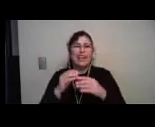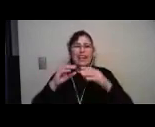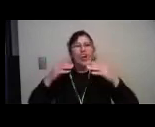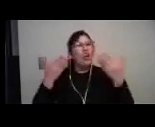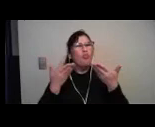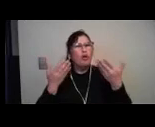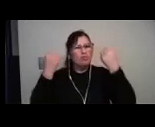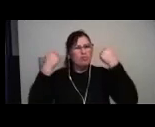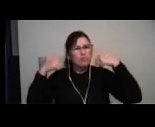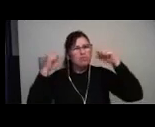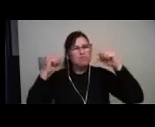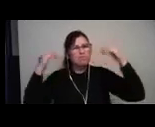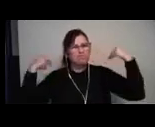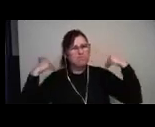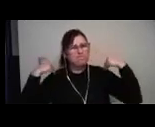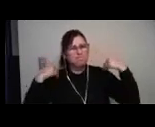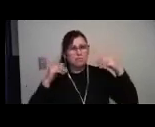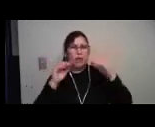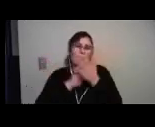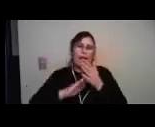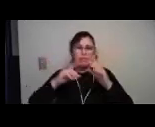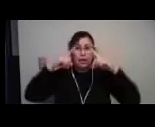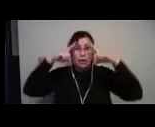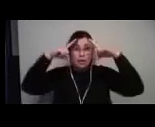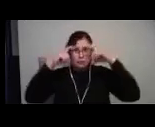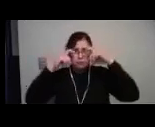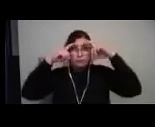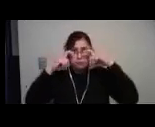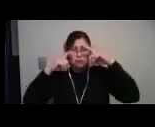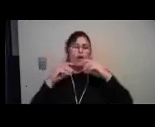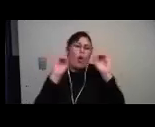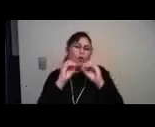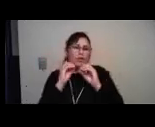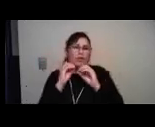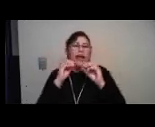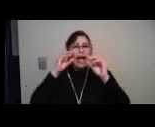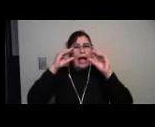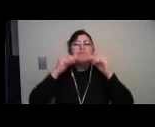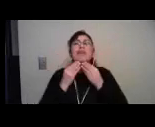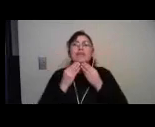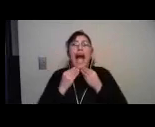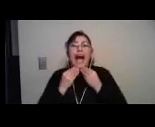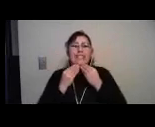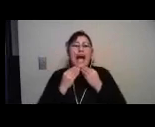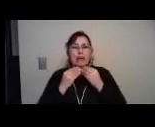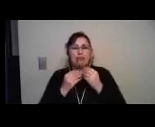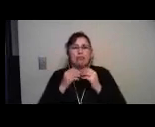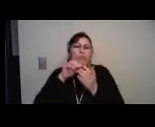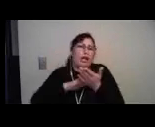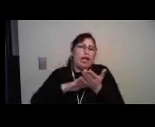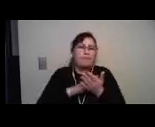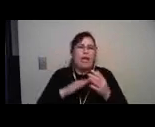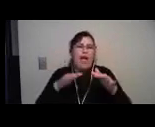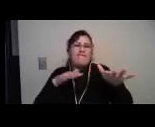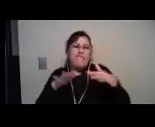los ojos, levantar las cejas, juntar las cejas, arrugar el mentón, sonreír, soplar, elevar los dientes, masaje, propiocepción,